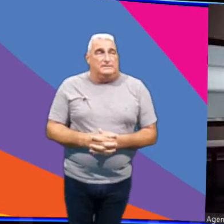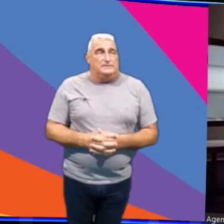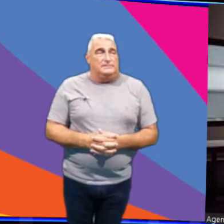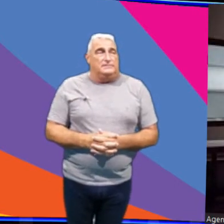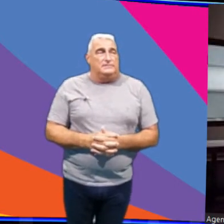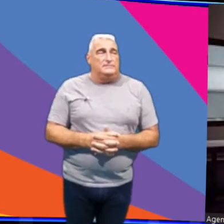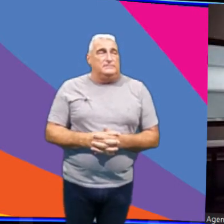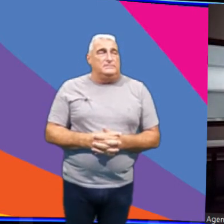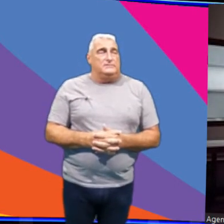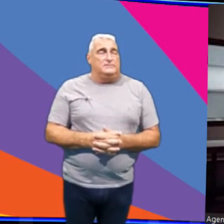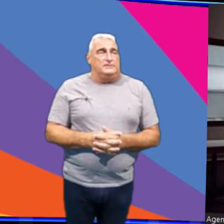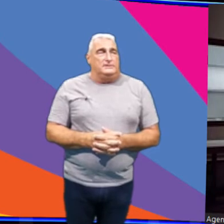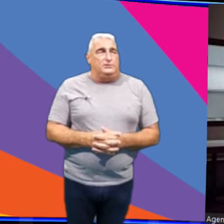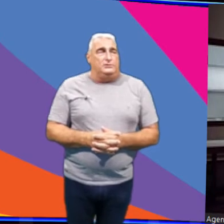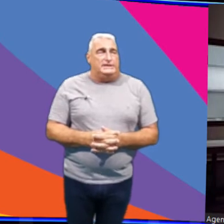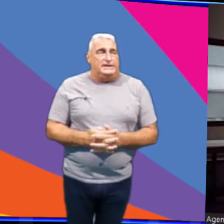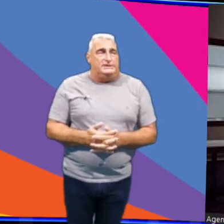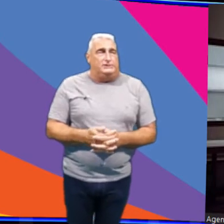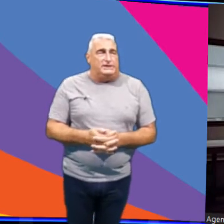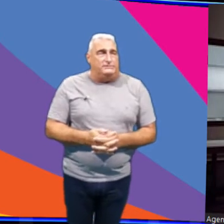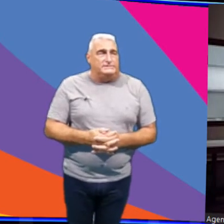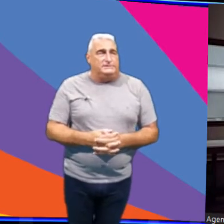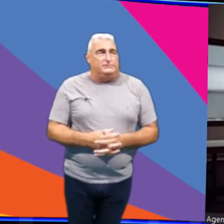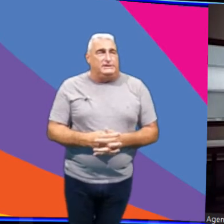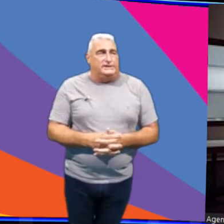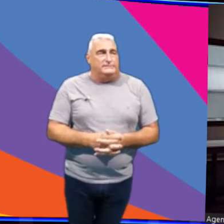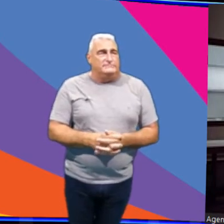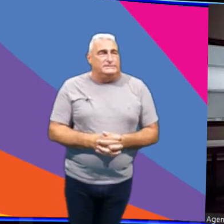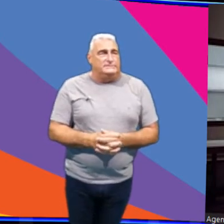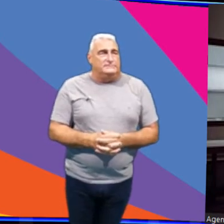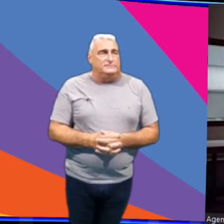con el viento. Eólica, ¿no es? Eólica.